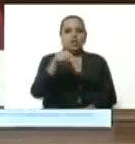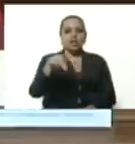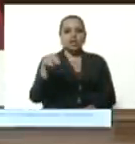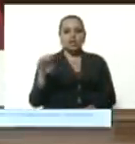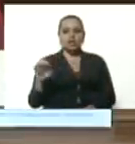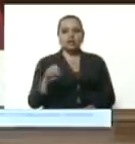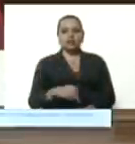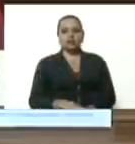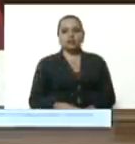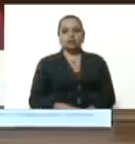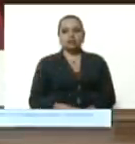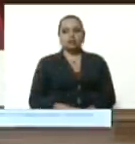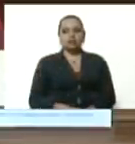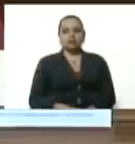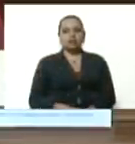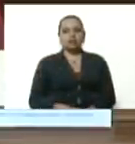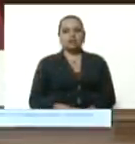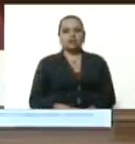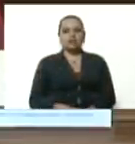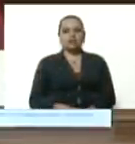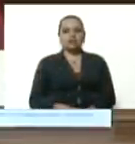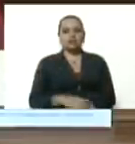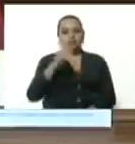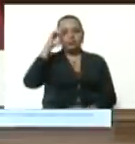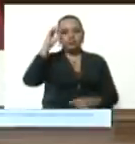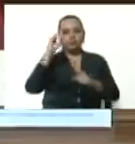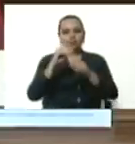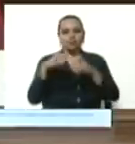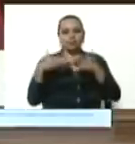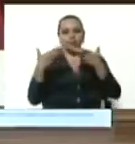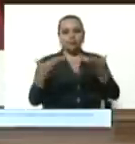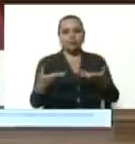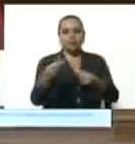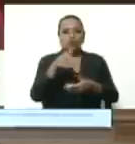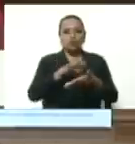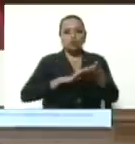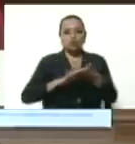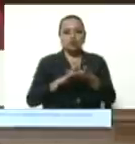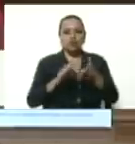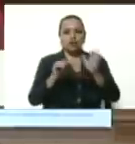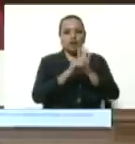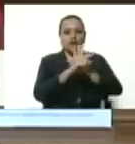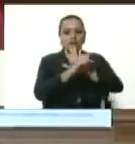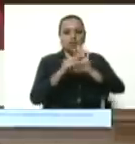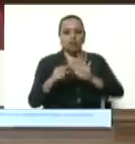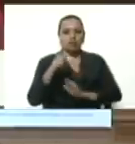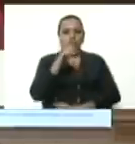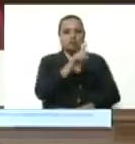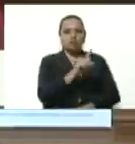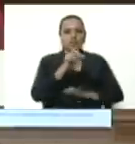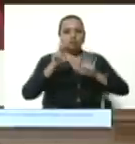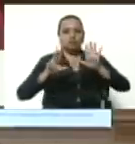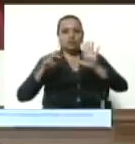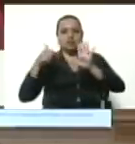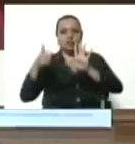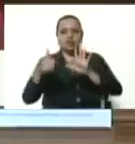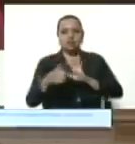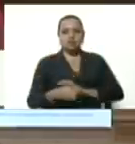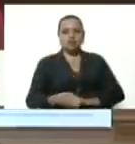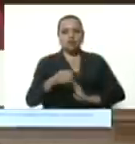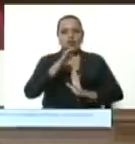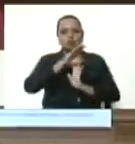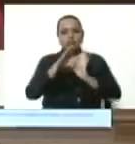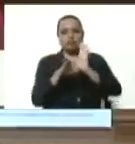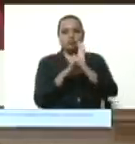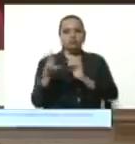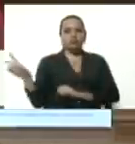Electoral, a los fines de dar cumplimiento a lo establecido en el artículo 186 de la